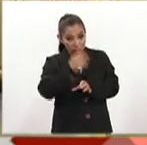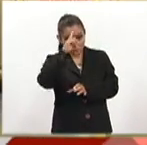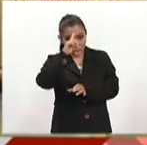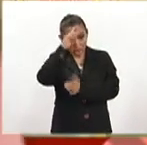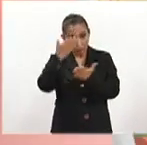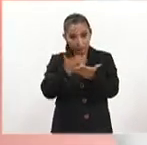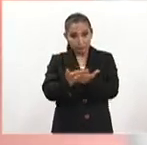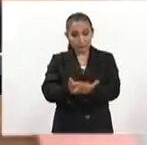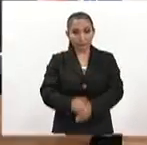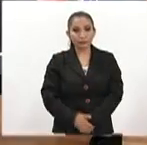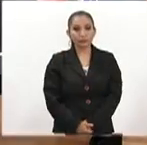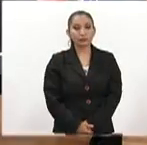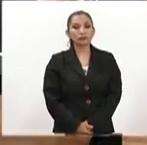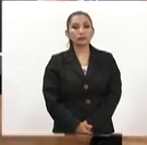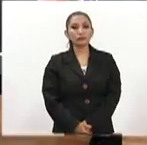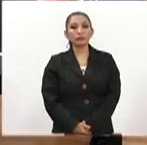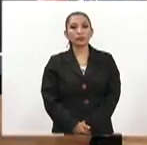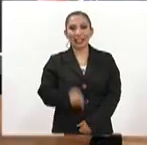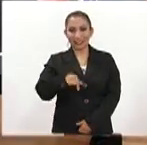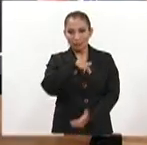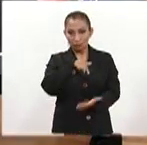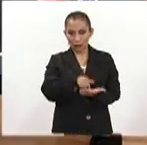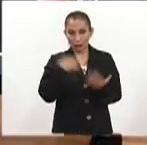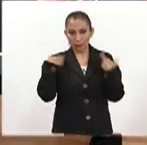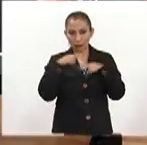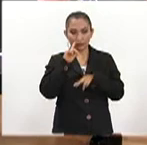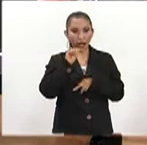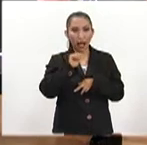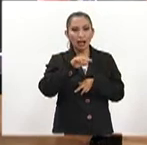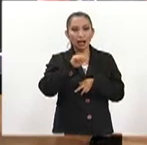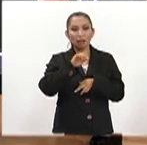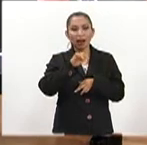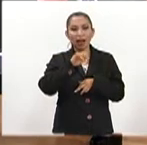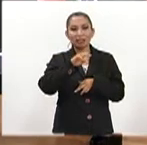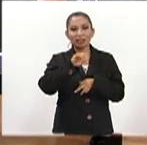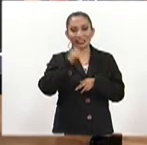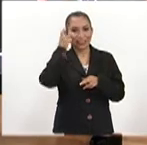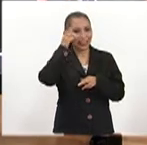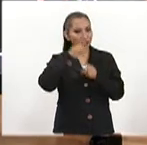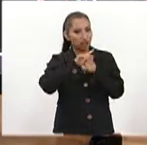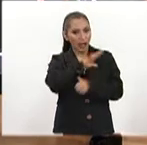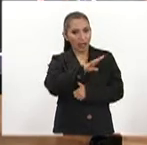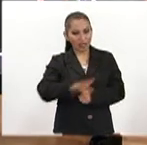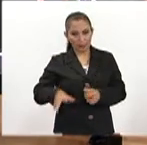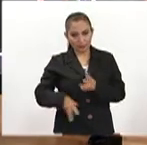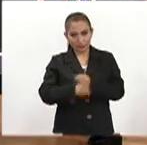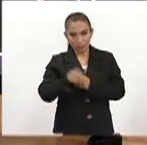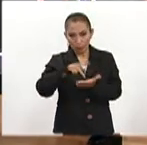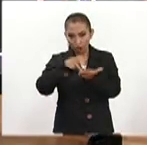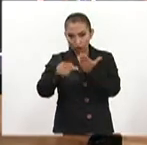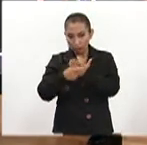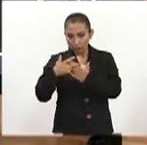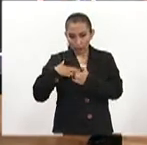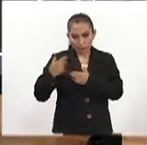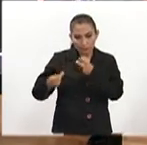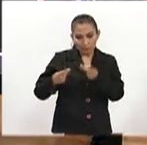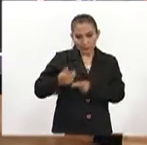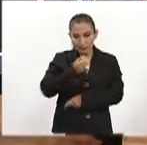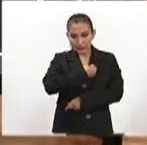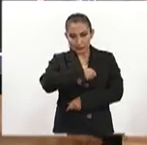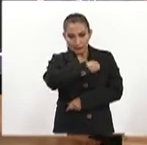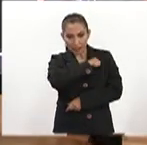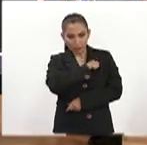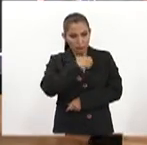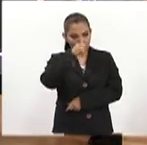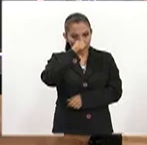Unidos. En el estudio, la maestra Ana Francis Guzmán Ortiz, directora general adjunta de Proyectos Estratégicos de la